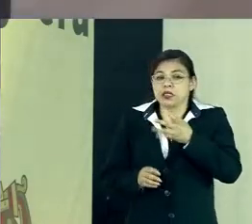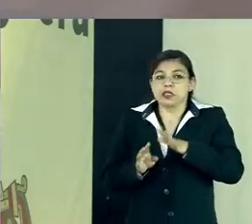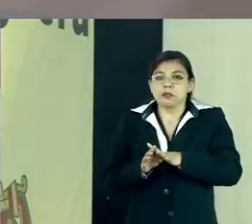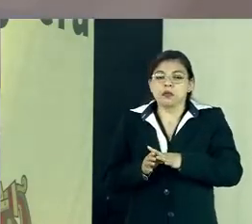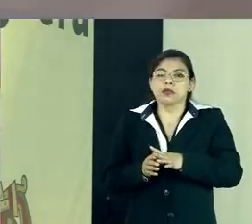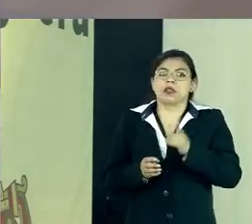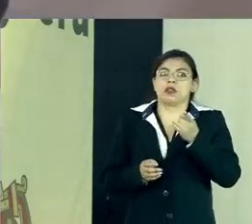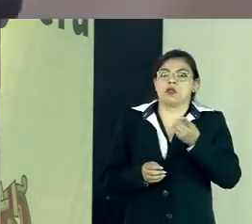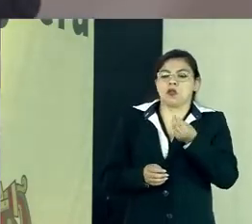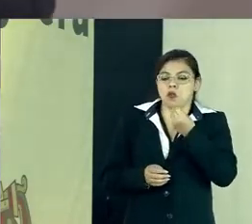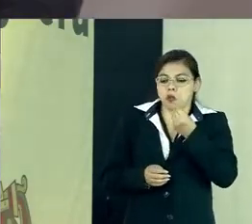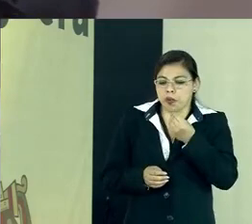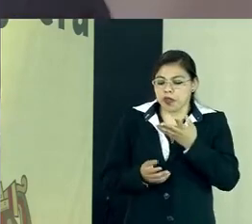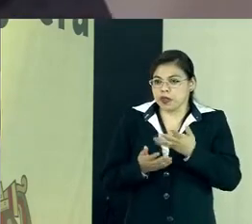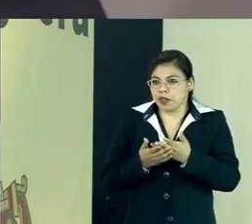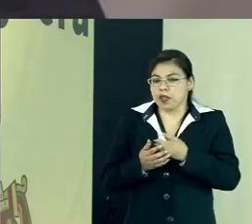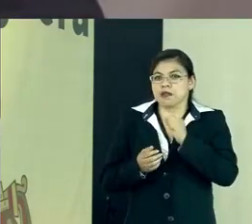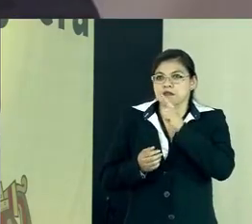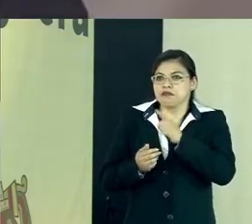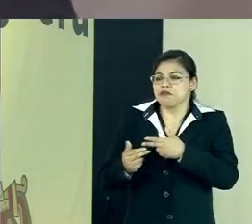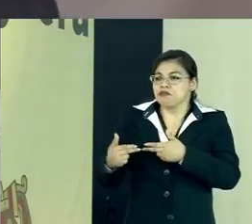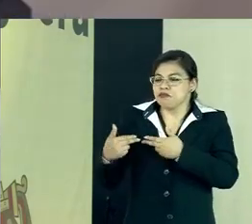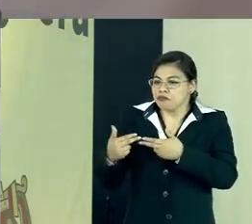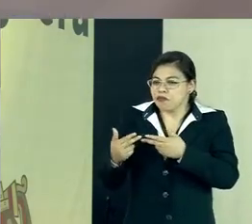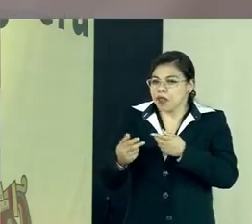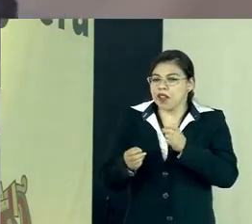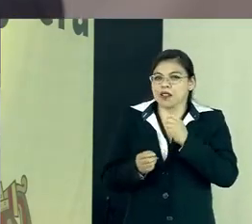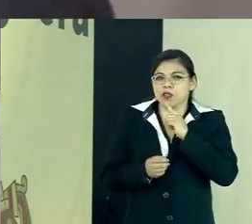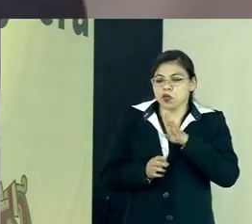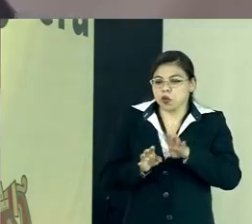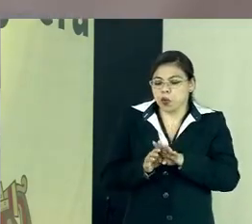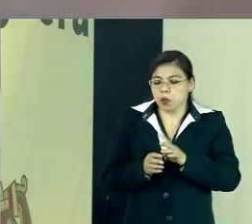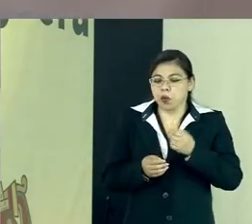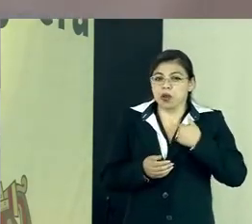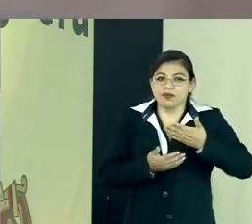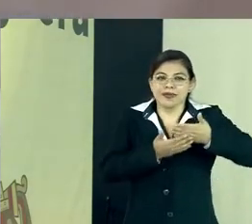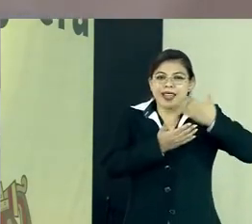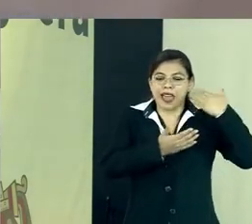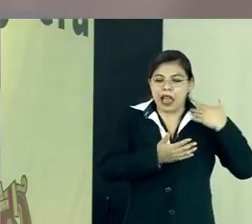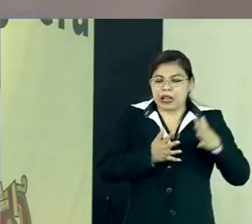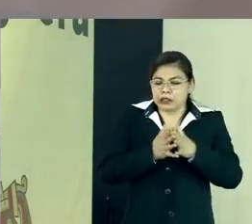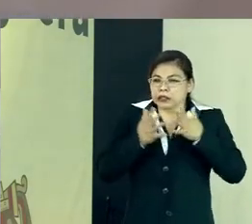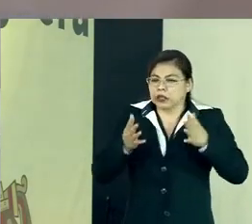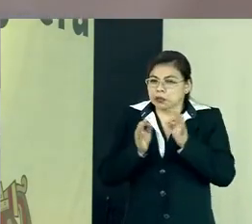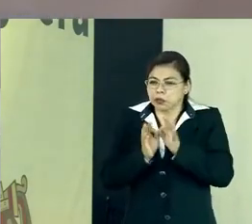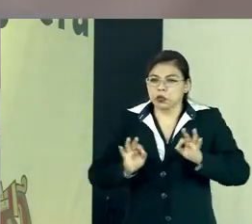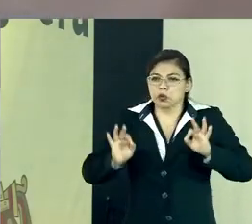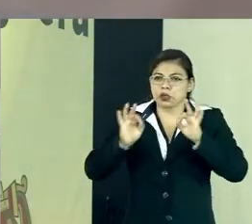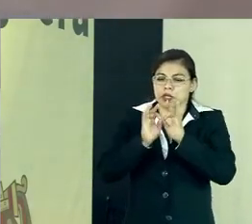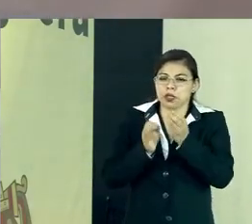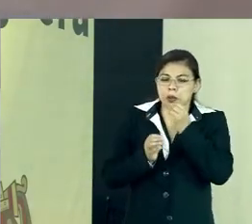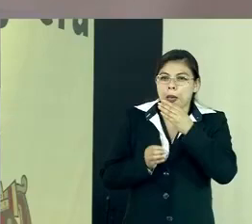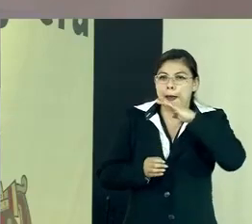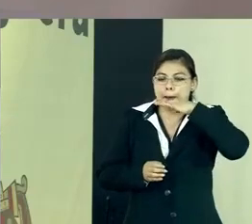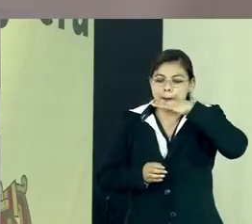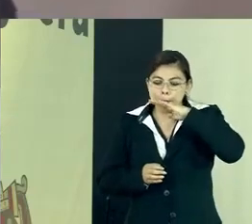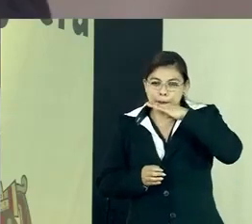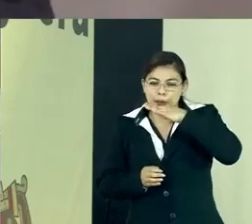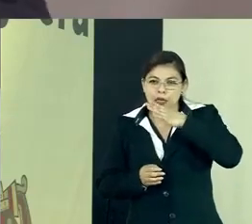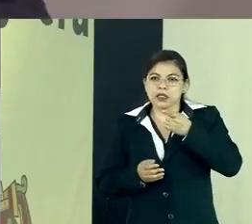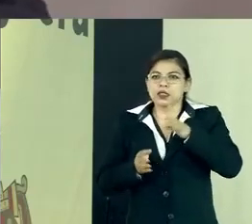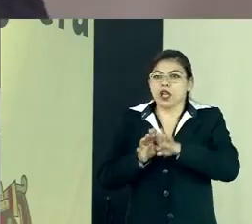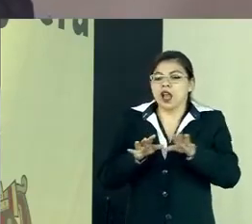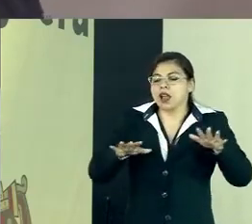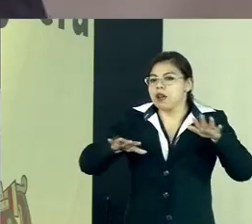bebidas tradicionales dejamos nuestros alimentos ancestrales dejamos nuestro grano fundamental el maíz y lo